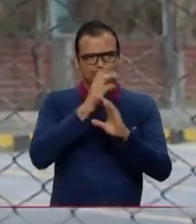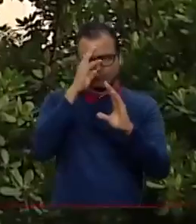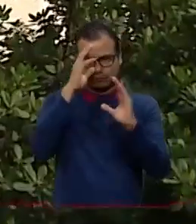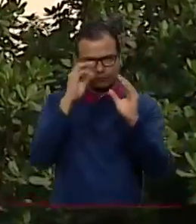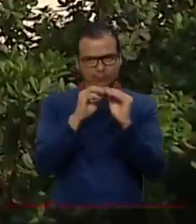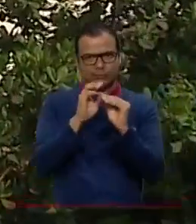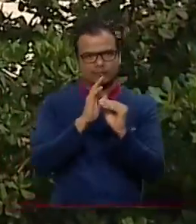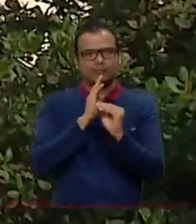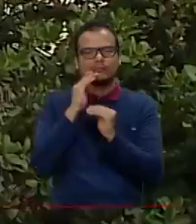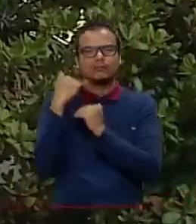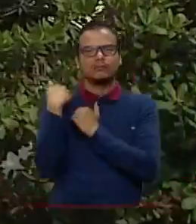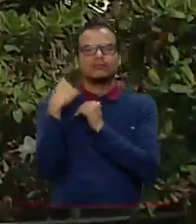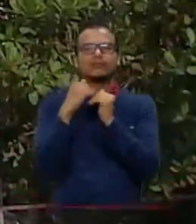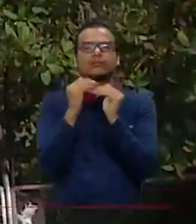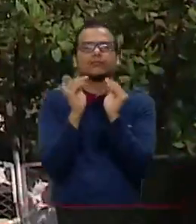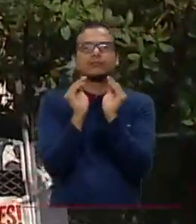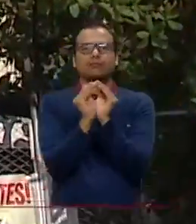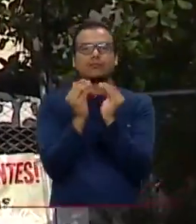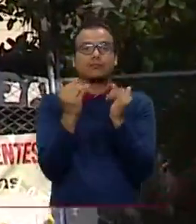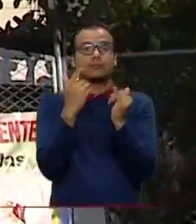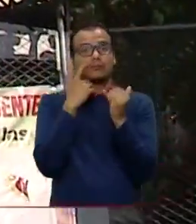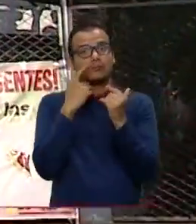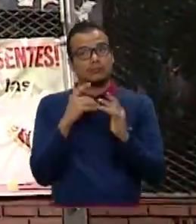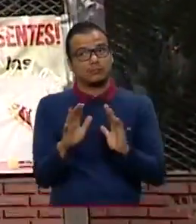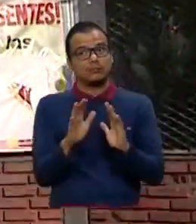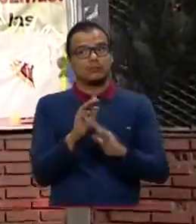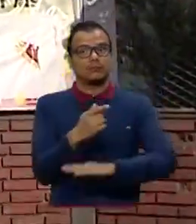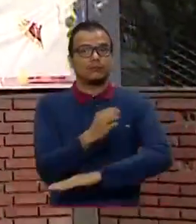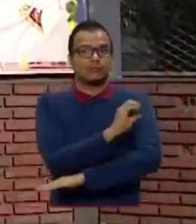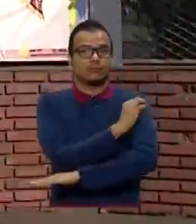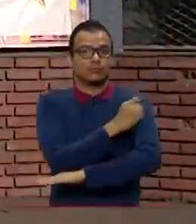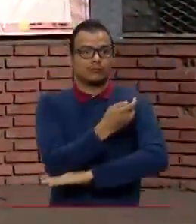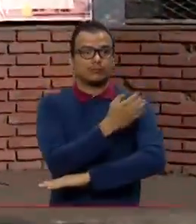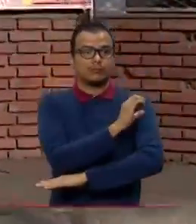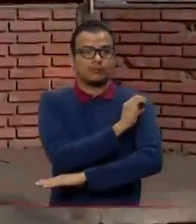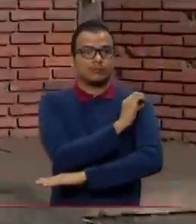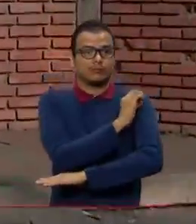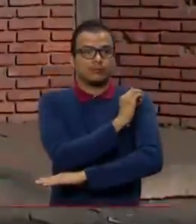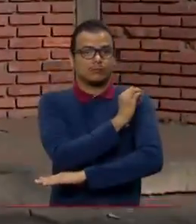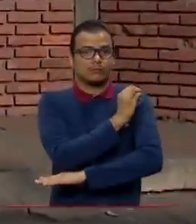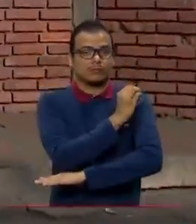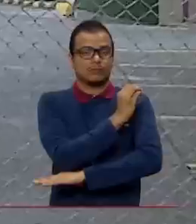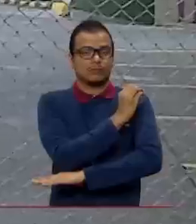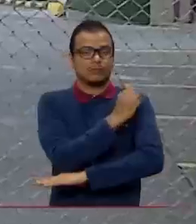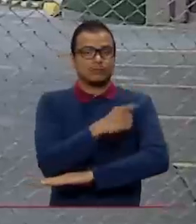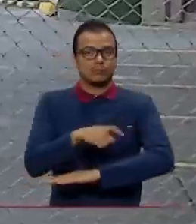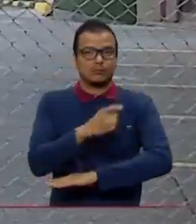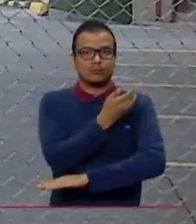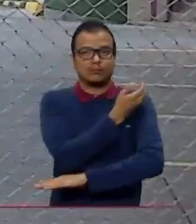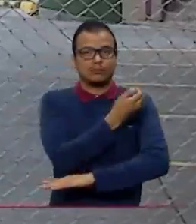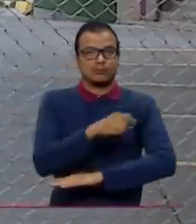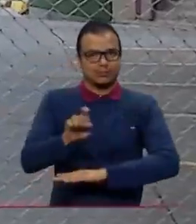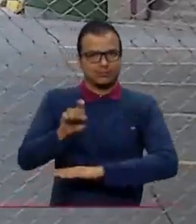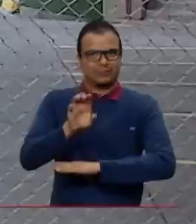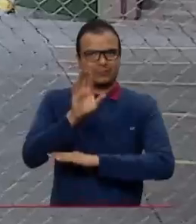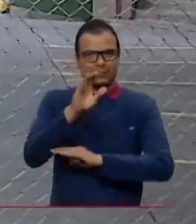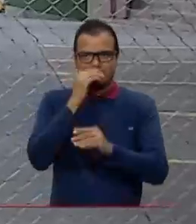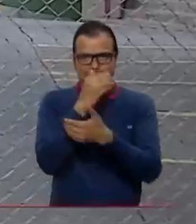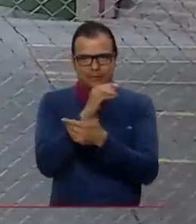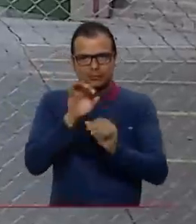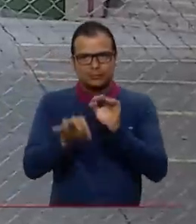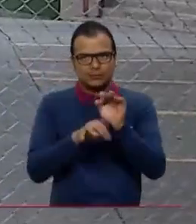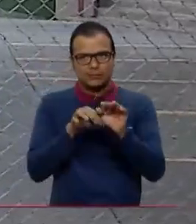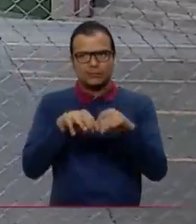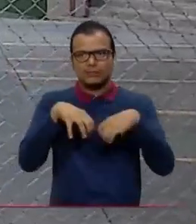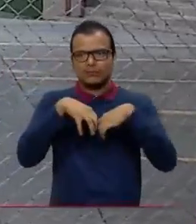cumplir el ICBF. Ahora el paro y consecuente cierre de las instalaciones del ICBF es indefinido hasta que la situación sea resuelta. Entre tanto, los